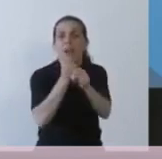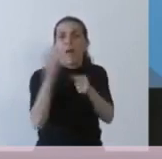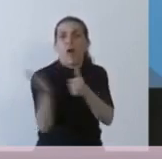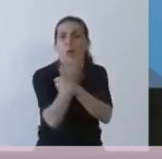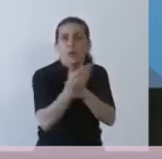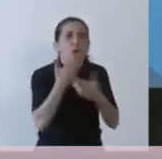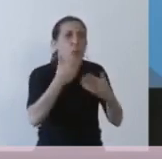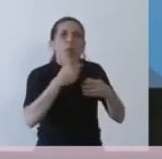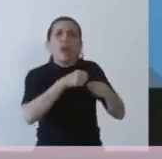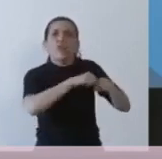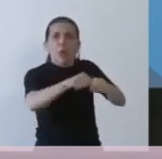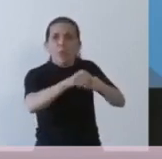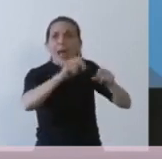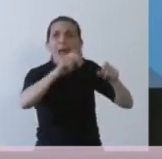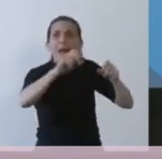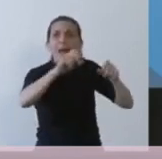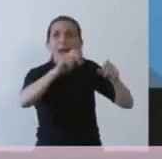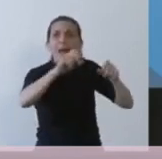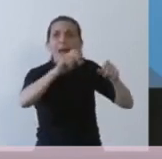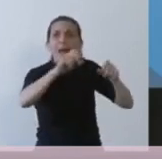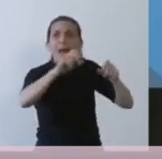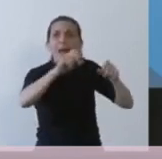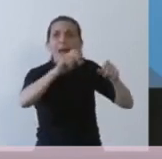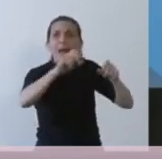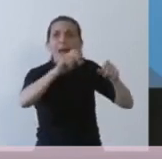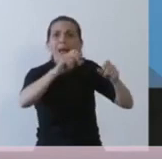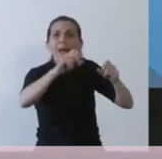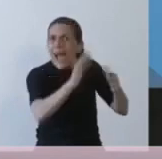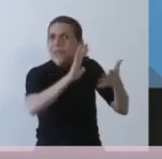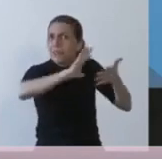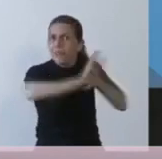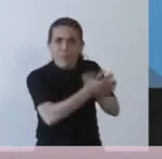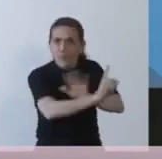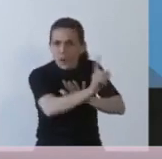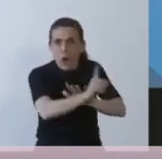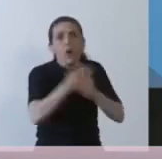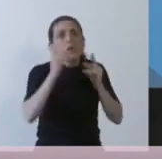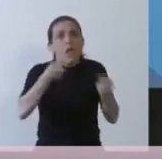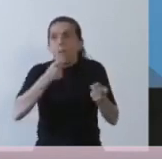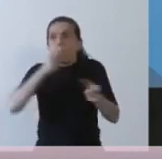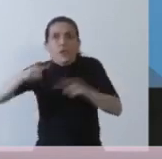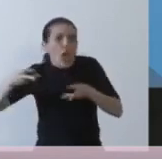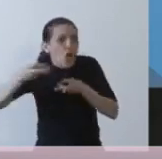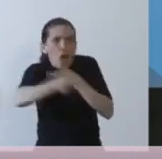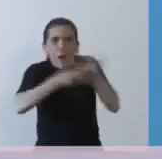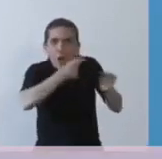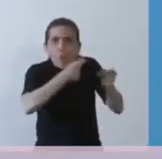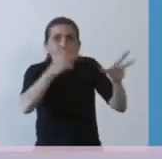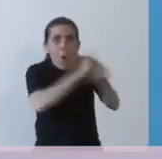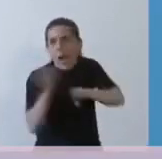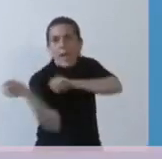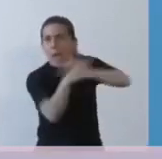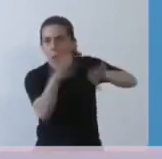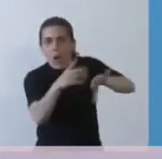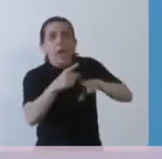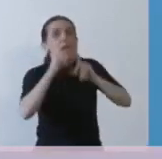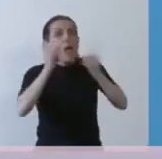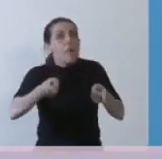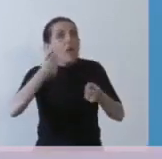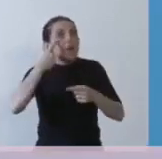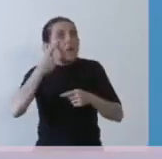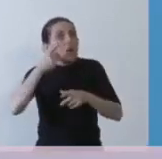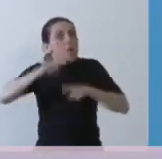supermercados a los diferentes comercios de proximidad para abastecer la demanda que no haya lugar para los especuladores